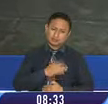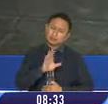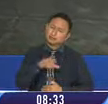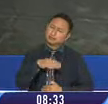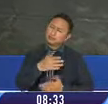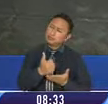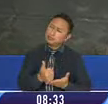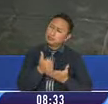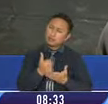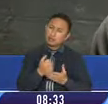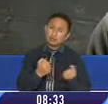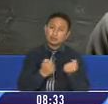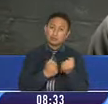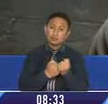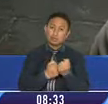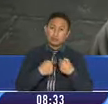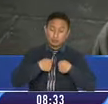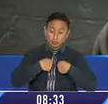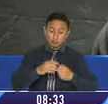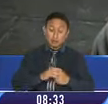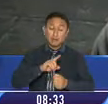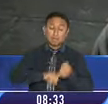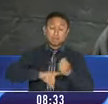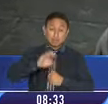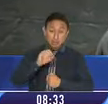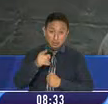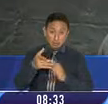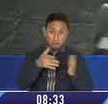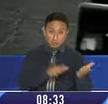manito, una ayuda para poderle enterrarle a mi hermano.